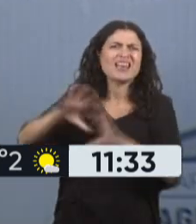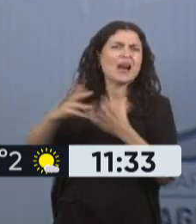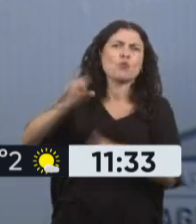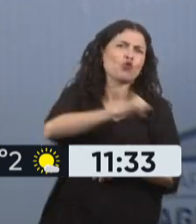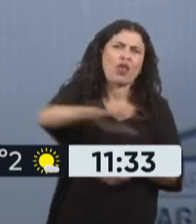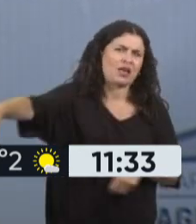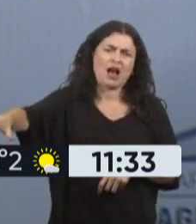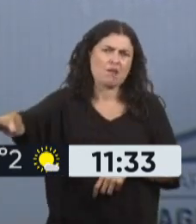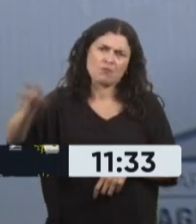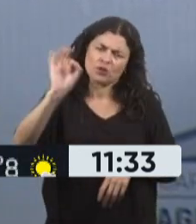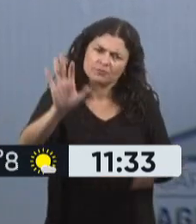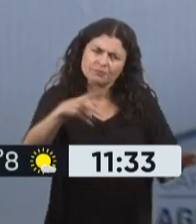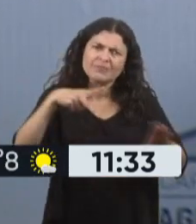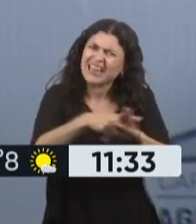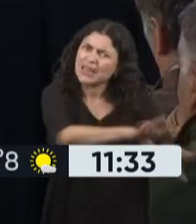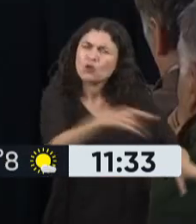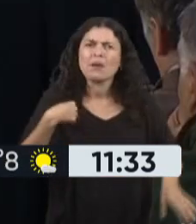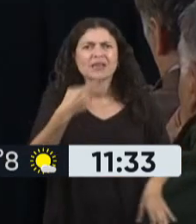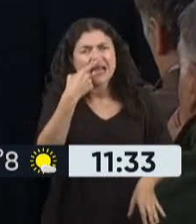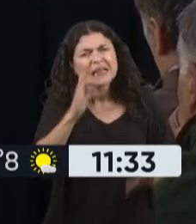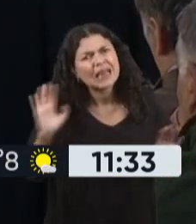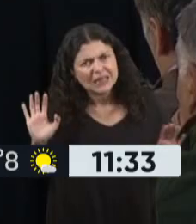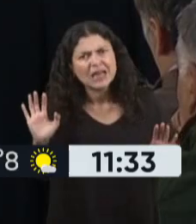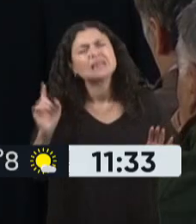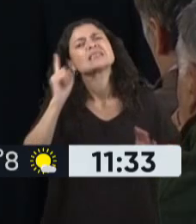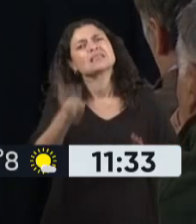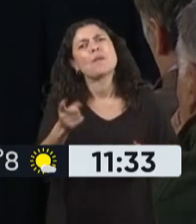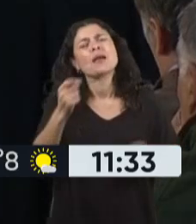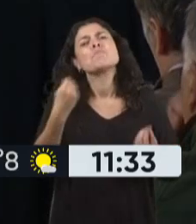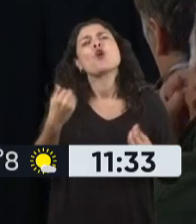Esto también es muy interesante porque Argentina claramente podría